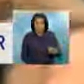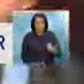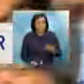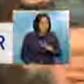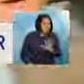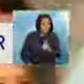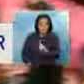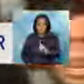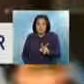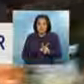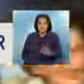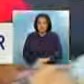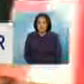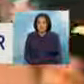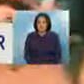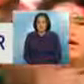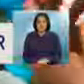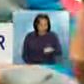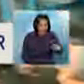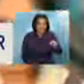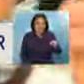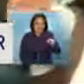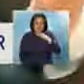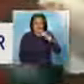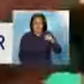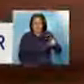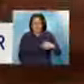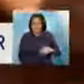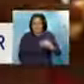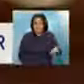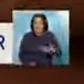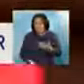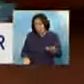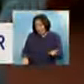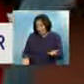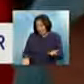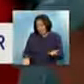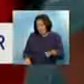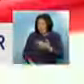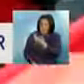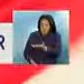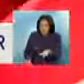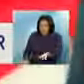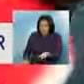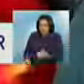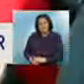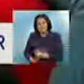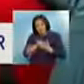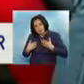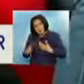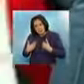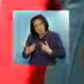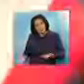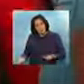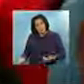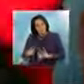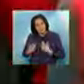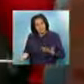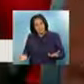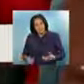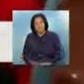está? Sí, acá está la señora. Señora. ¿Usted? Se la ha agarrado conmigo.